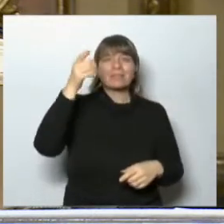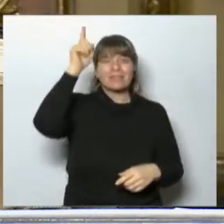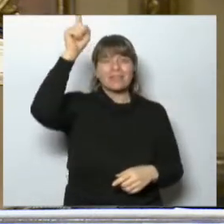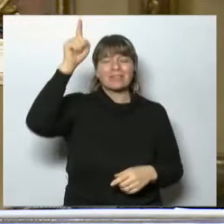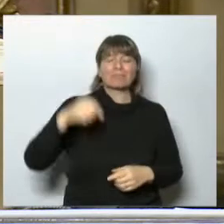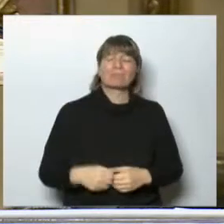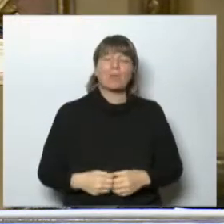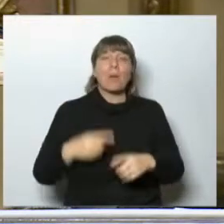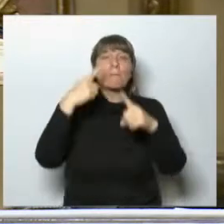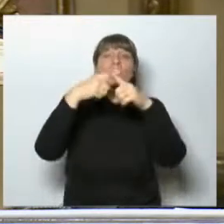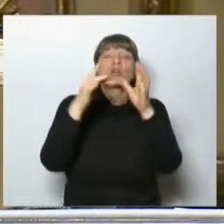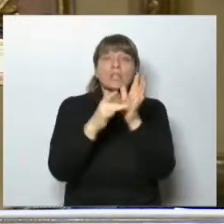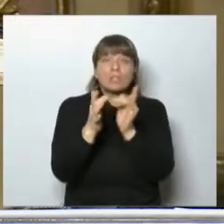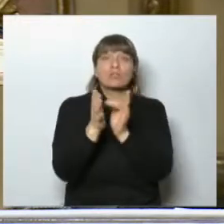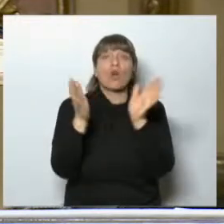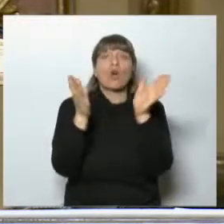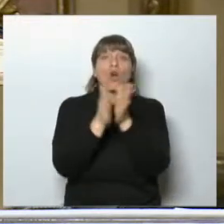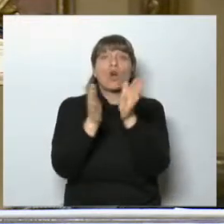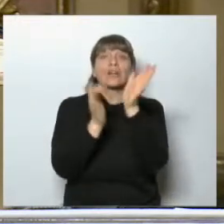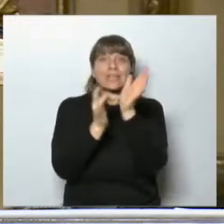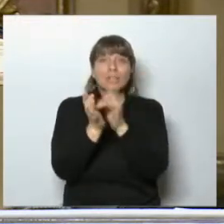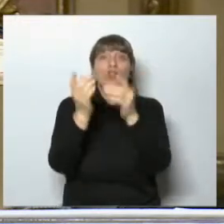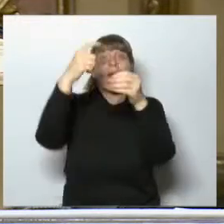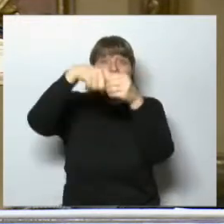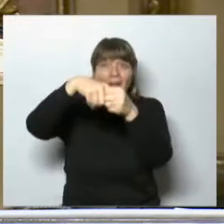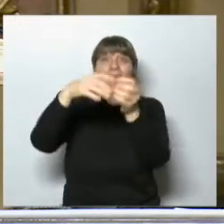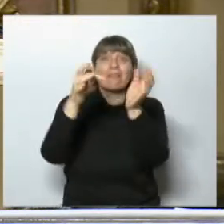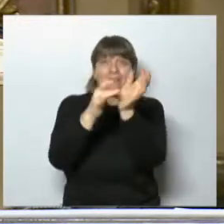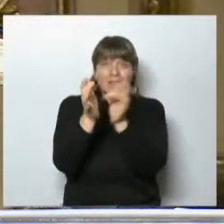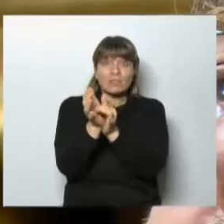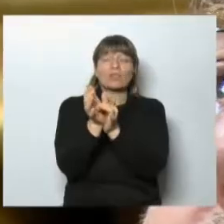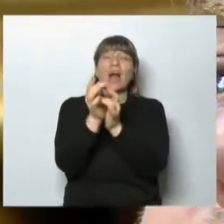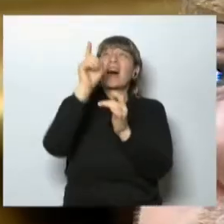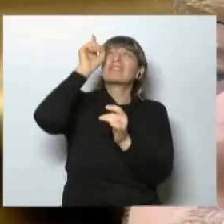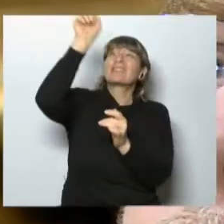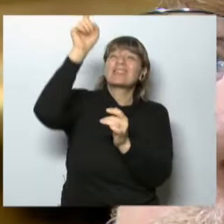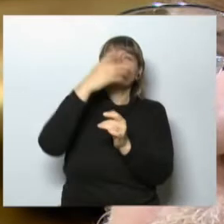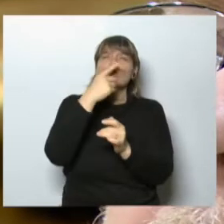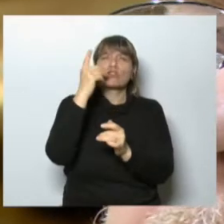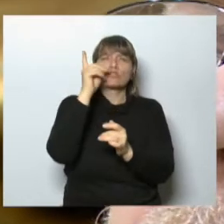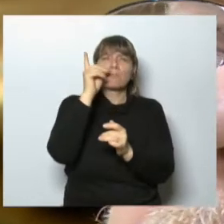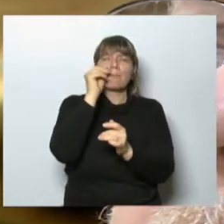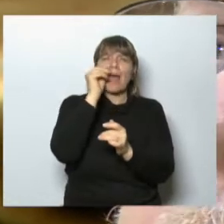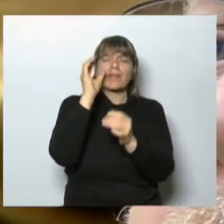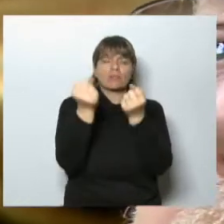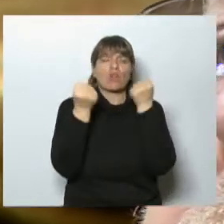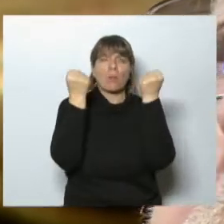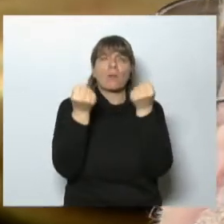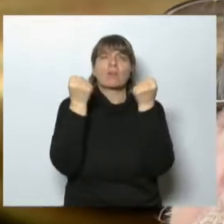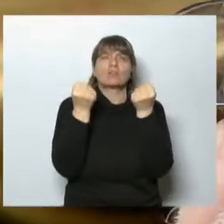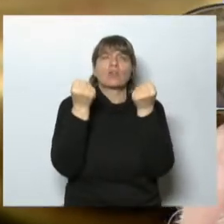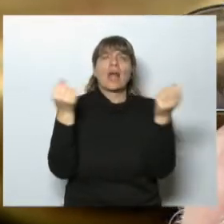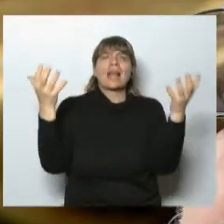alabanzas. Por Cristo, con Él y en Él, a ti Dios, Padre